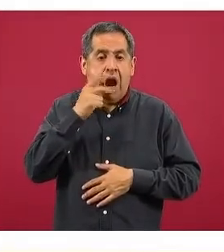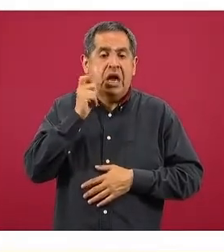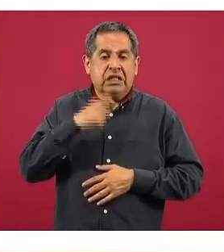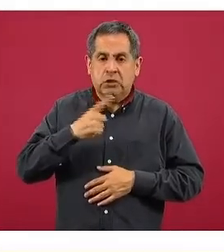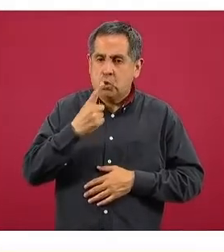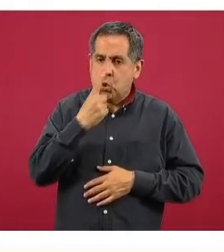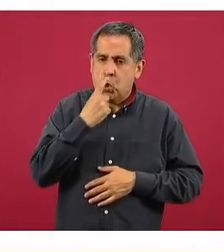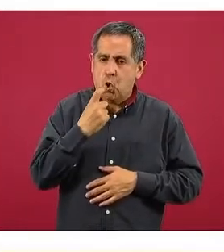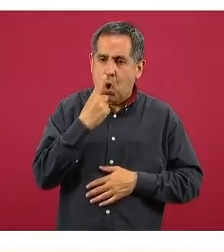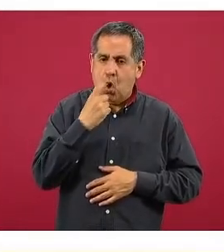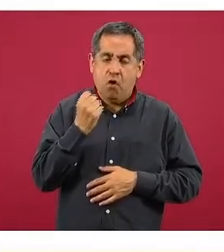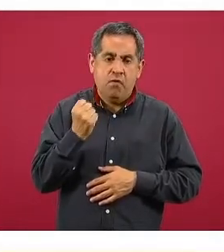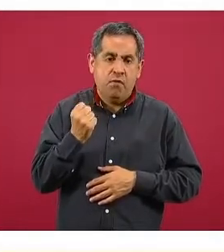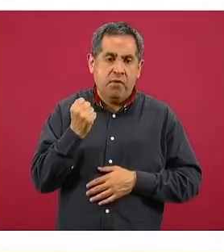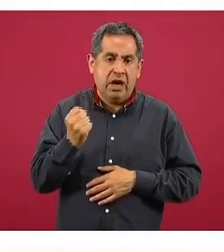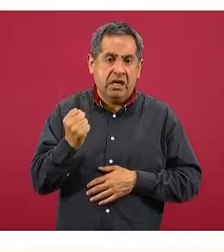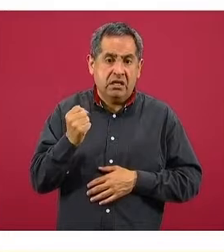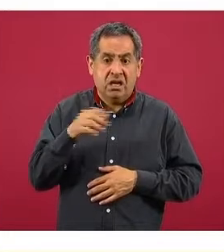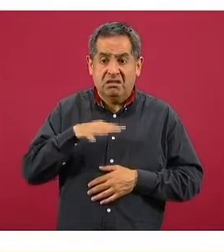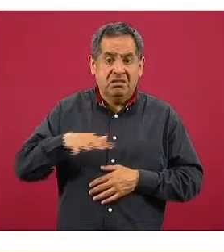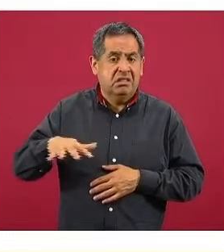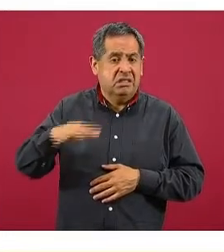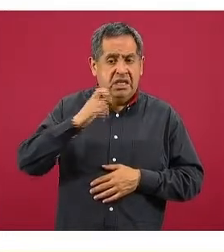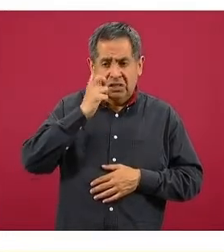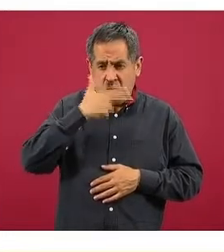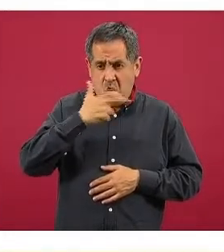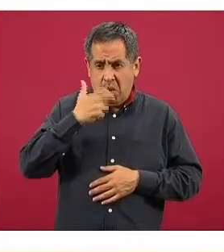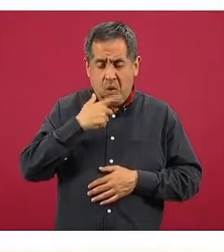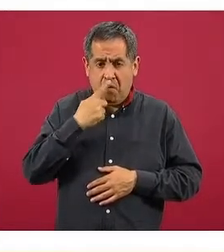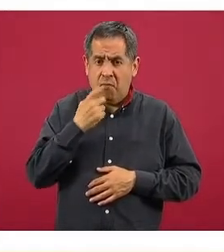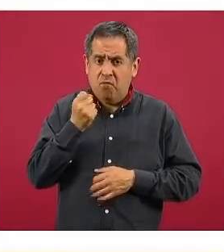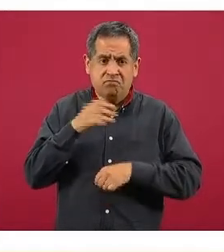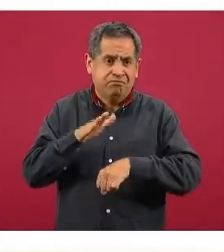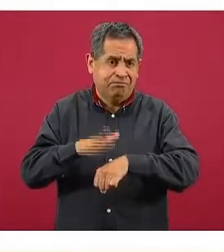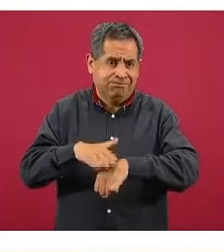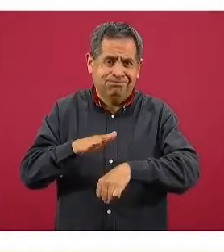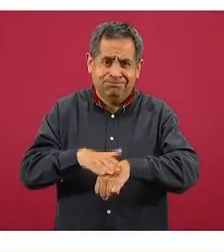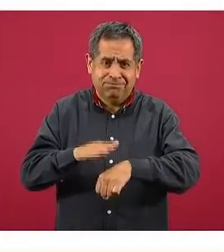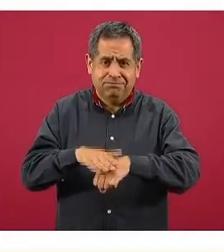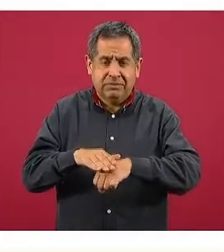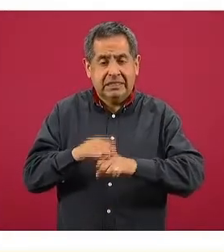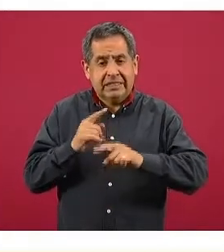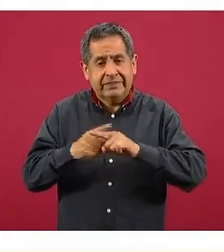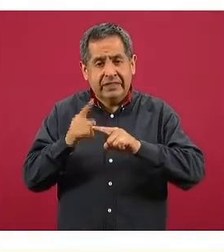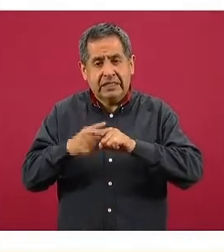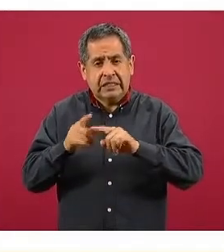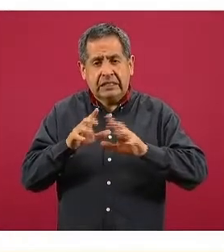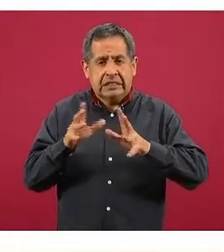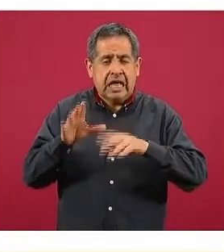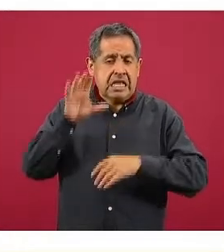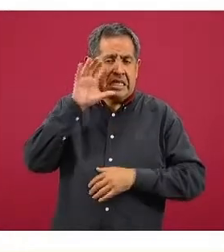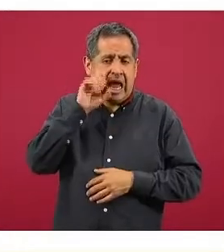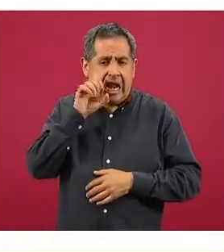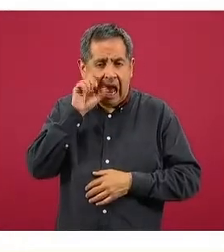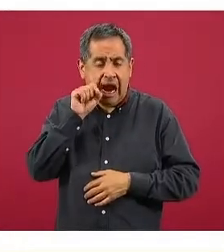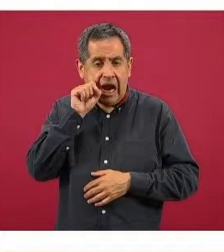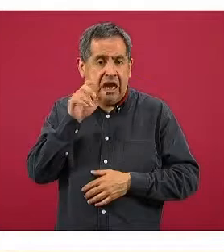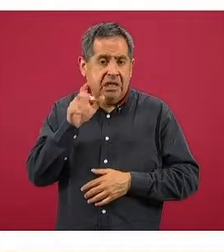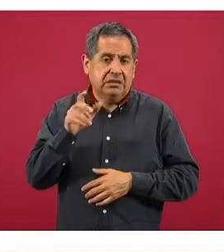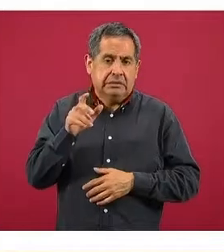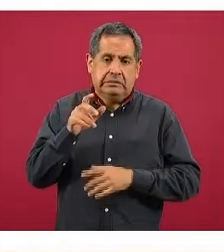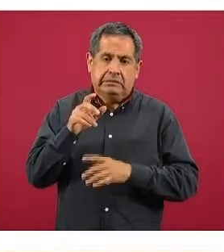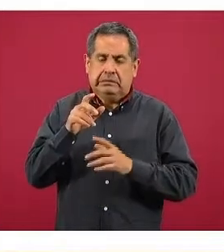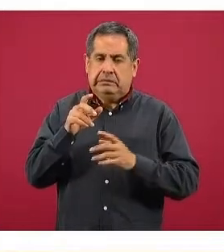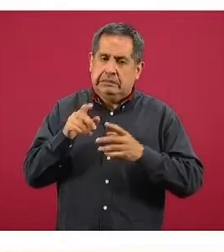está en rojo. Hay una zona importante de entidades federativas que están en naranja, es el